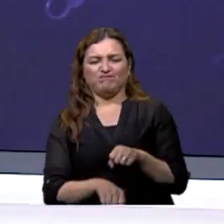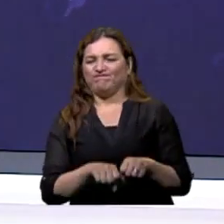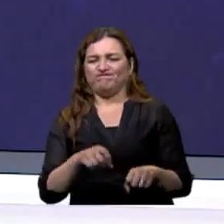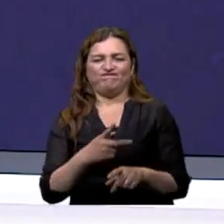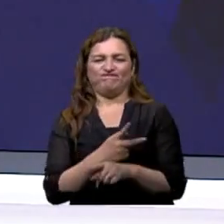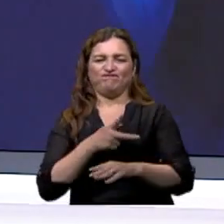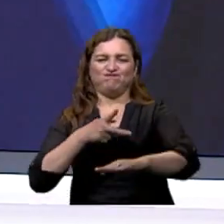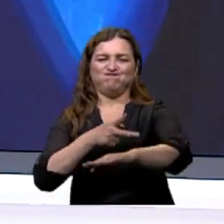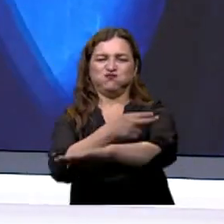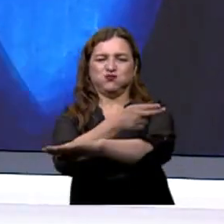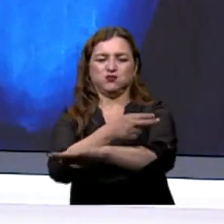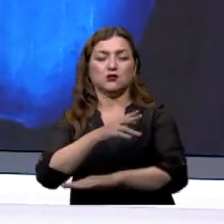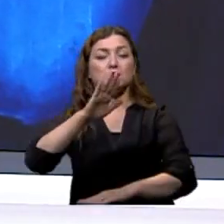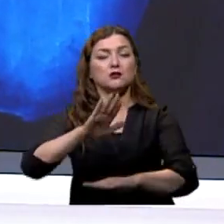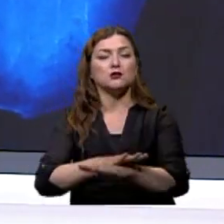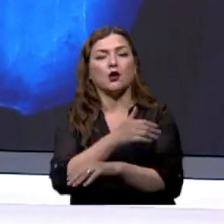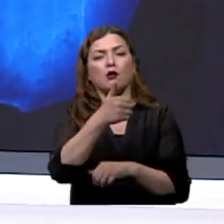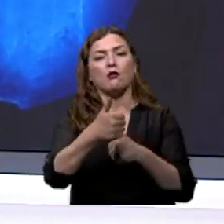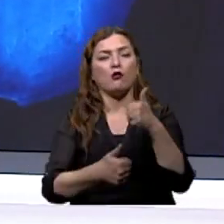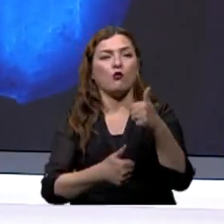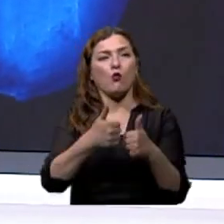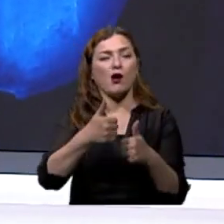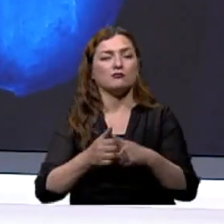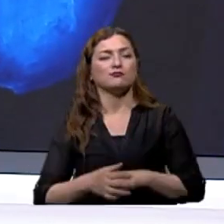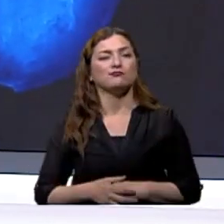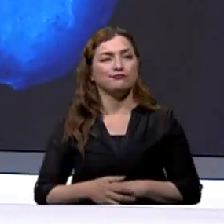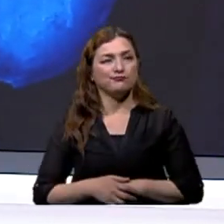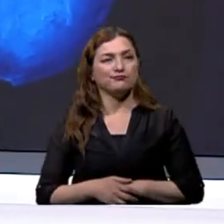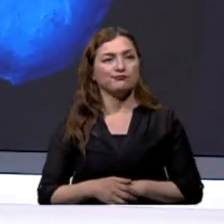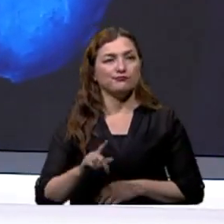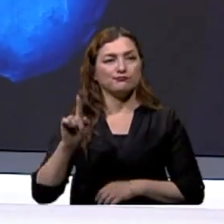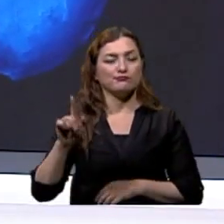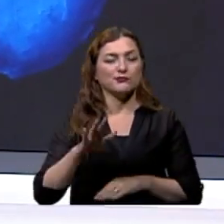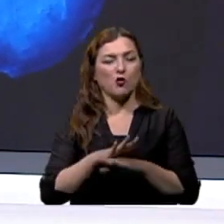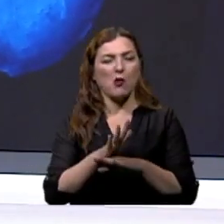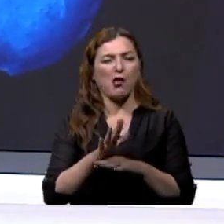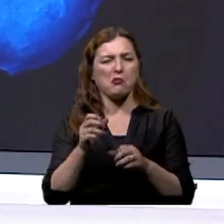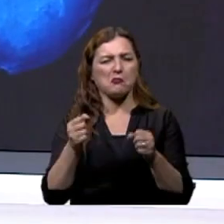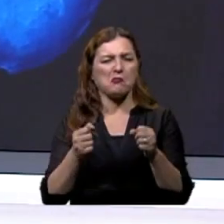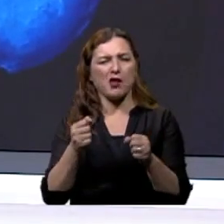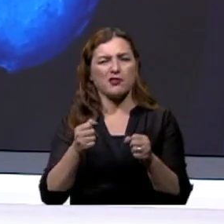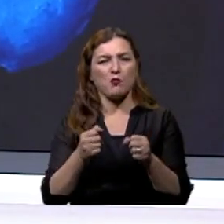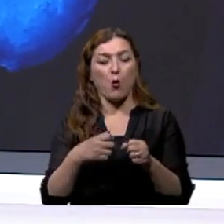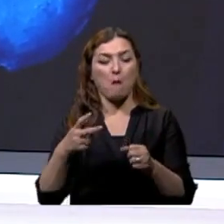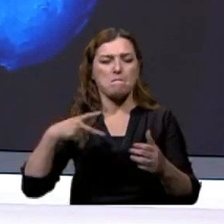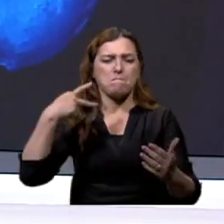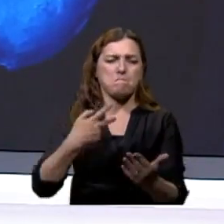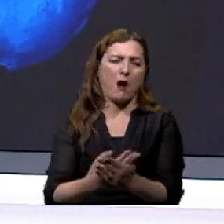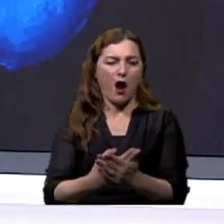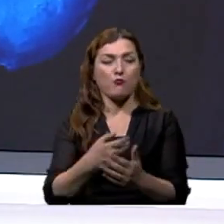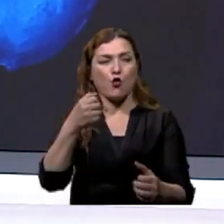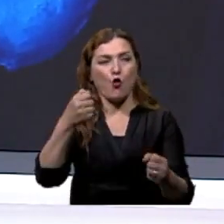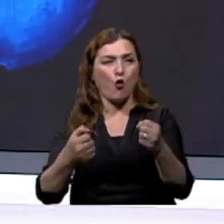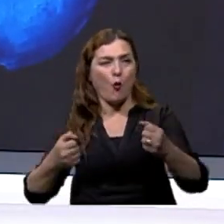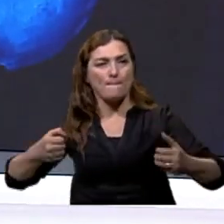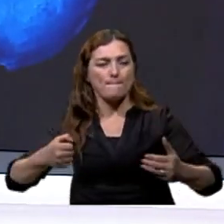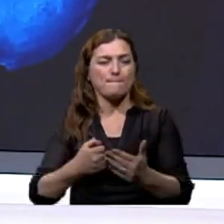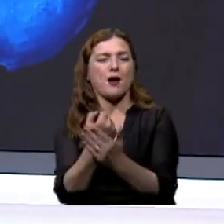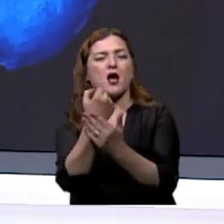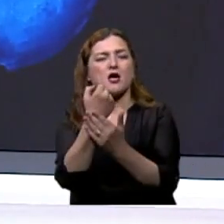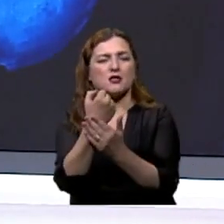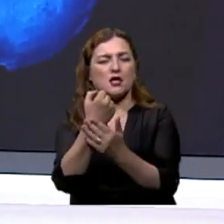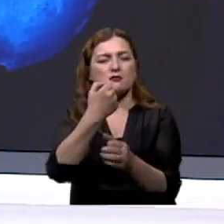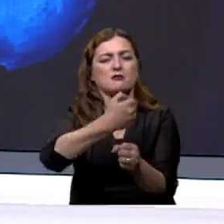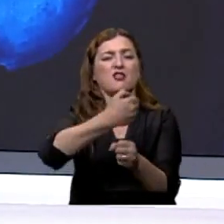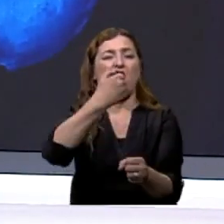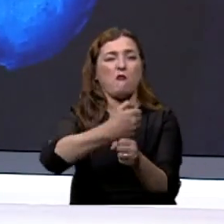Las causas de estas amputaciones incluyen, como lo dijimos anteriormente, los factores traumáticos son fundamentales, los accidentes de tránsito, las lesiones en el